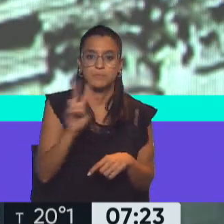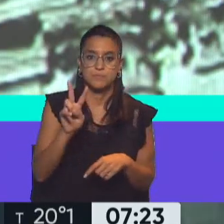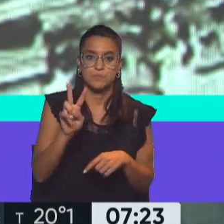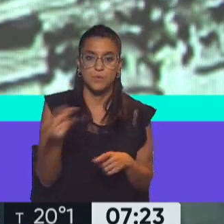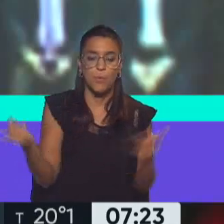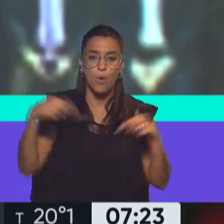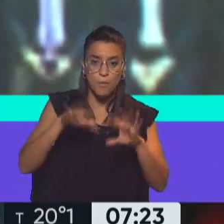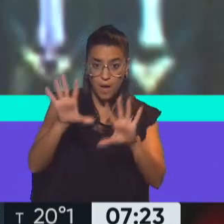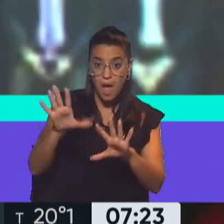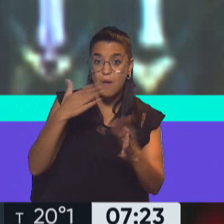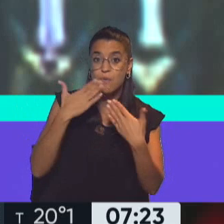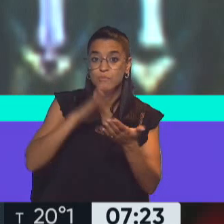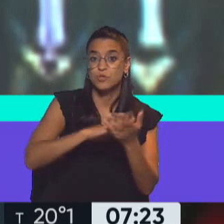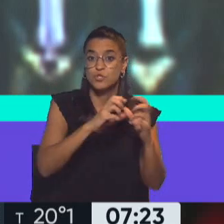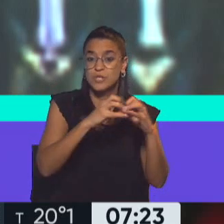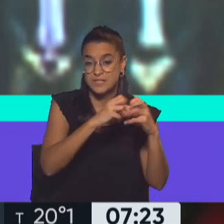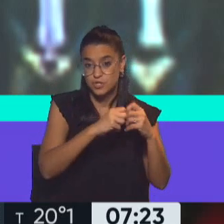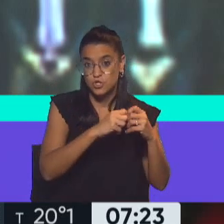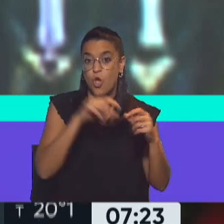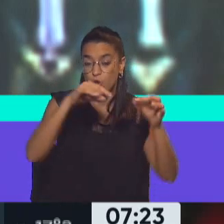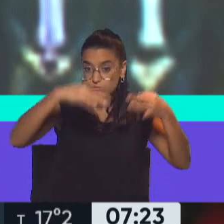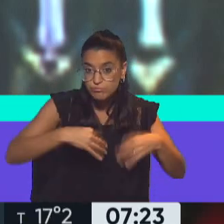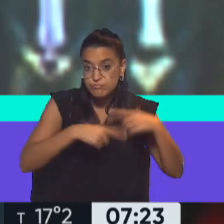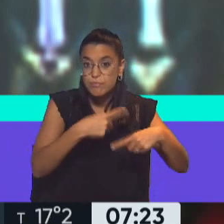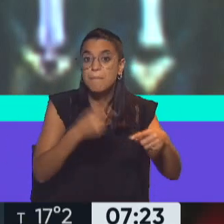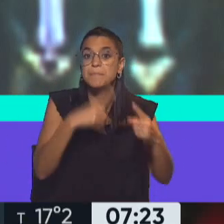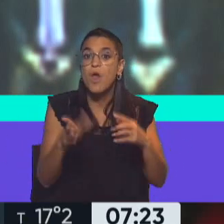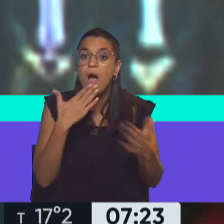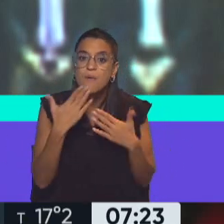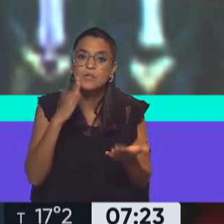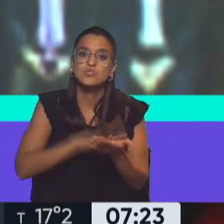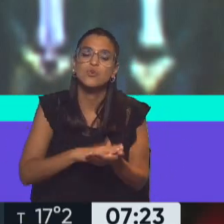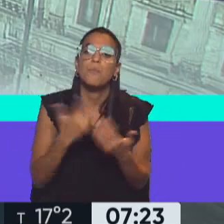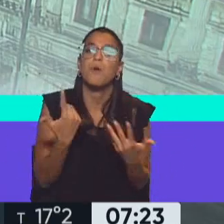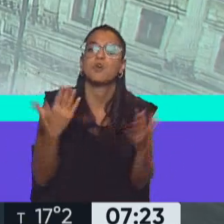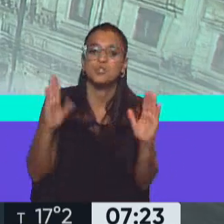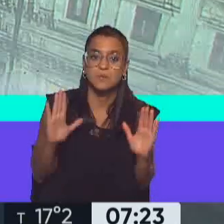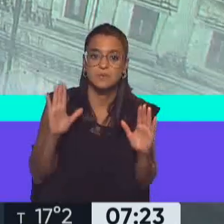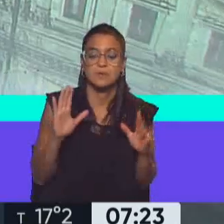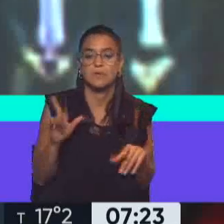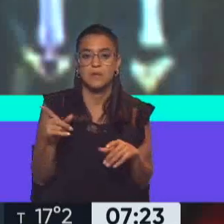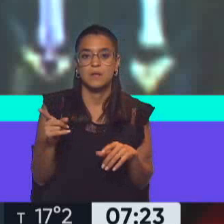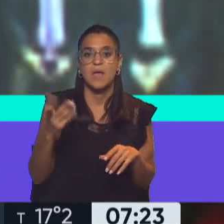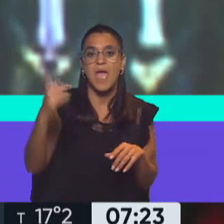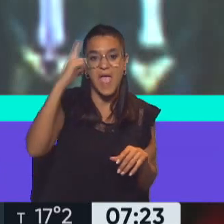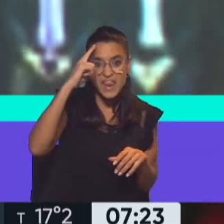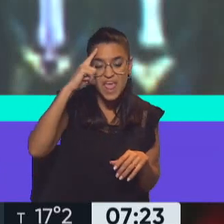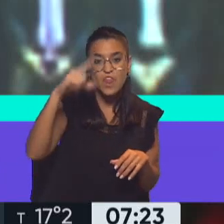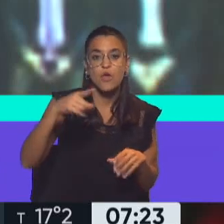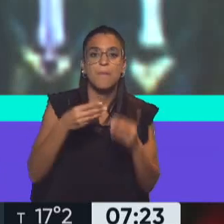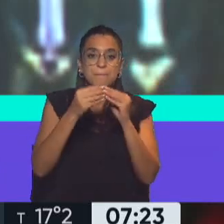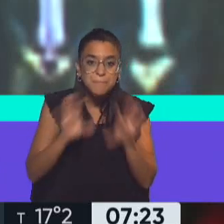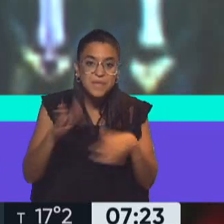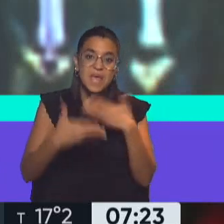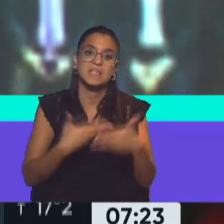Y volvemos, sí. Hablamos de sesiones ordinarias, sí. Pero bueno, ya se empieza a hablar de la posibilidad de a mediados de enero iniciar con